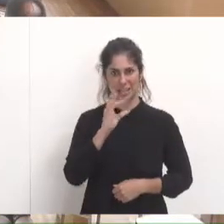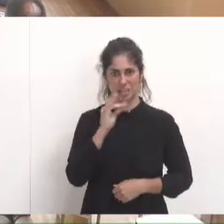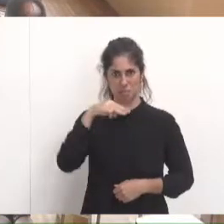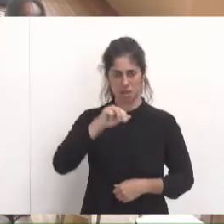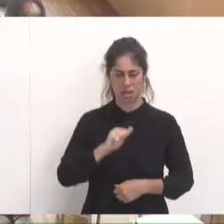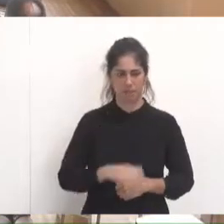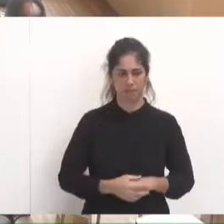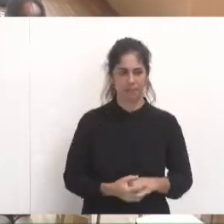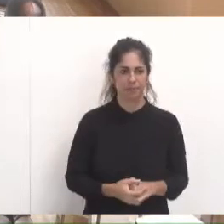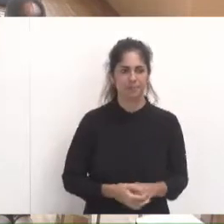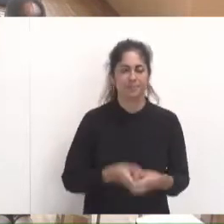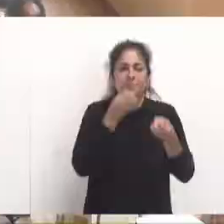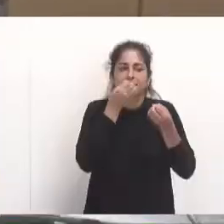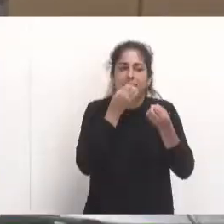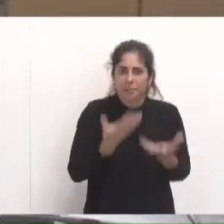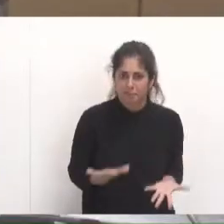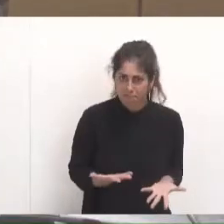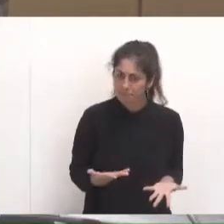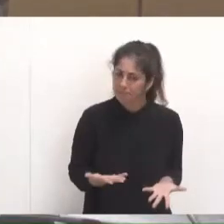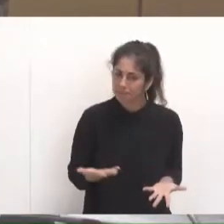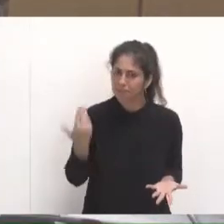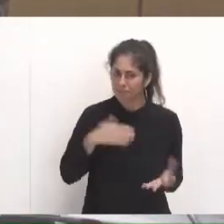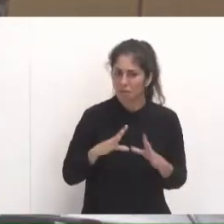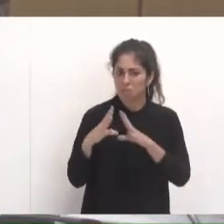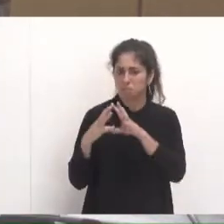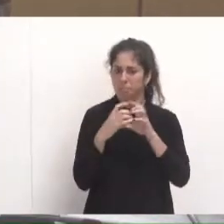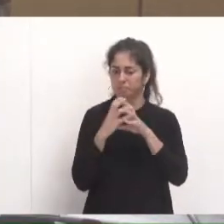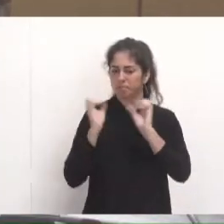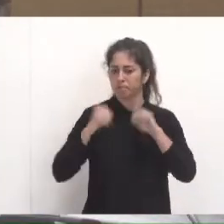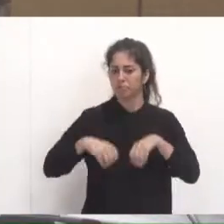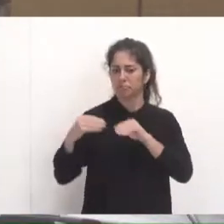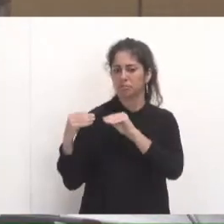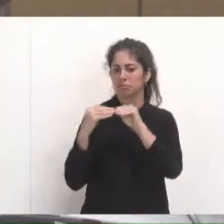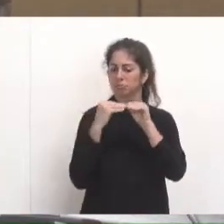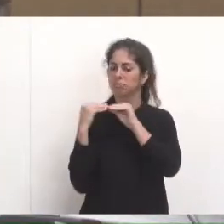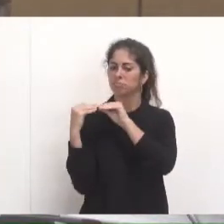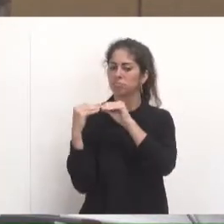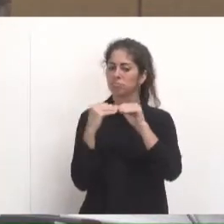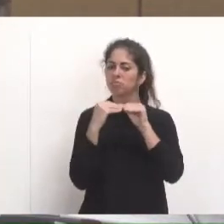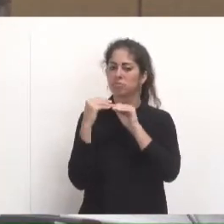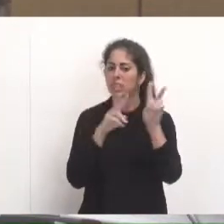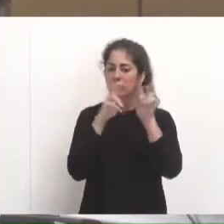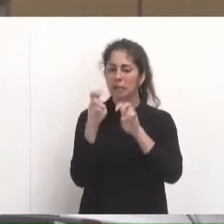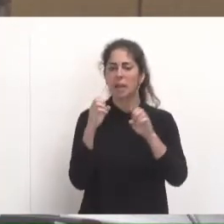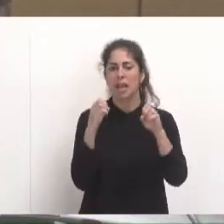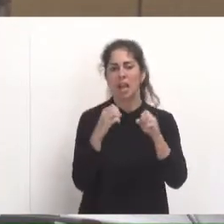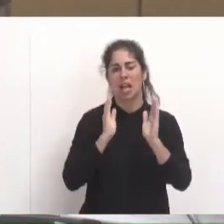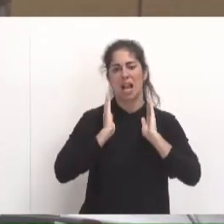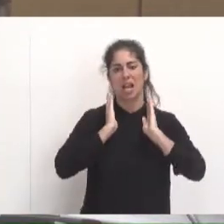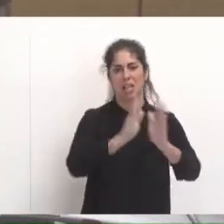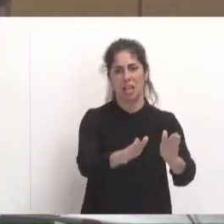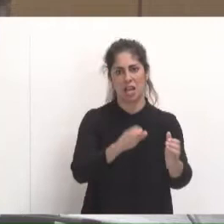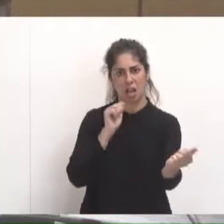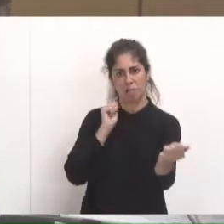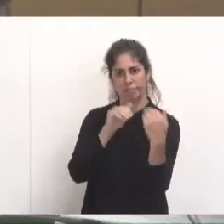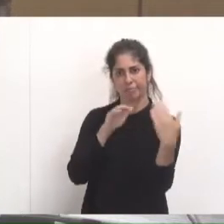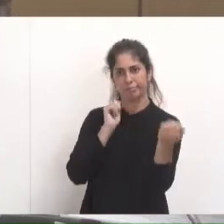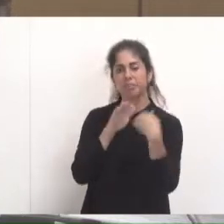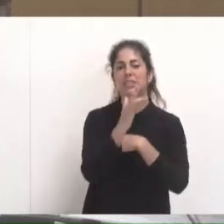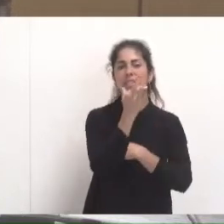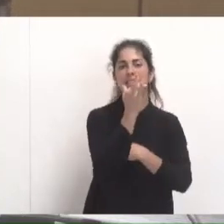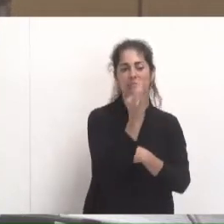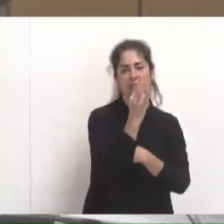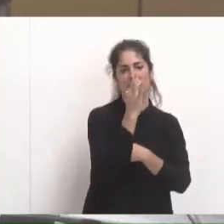Sí, si bien hemos llegado a un consenso con el tema de la TF-28, vamos a aprovechar,